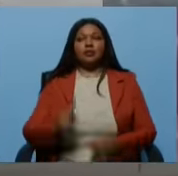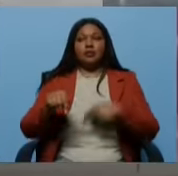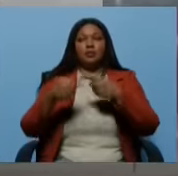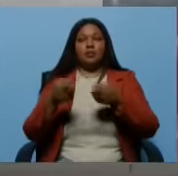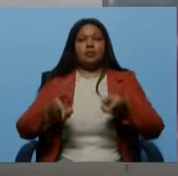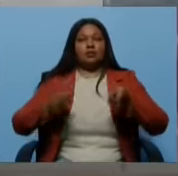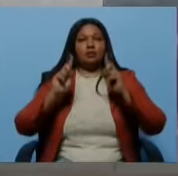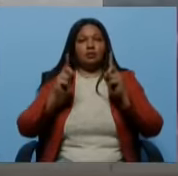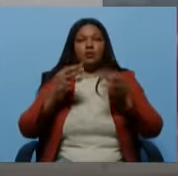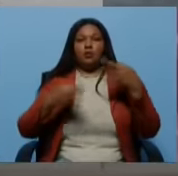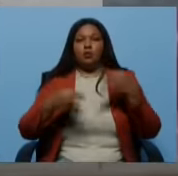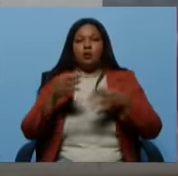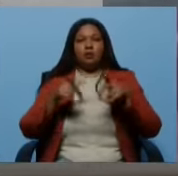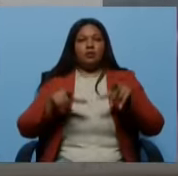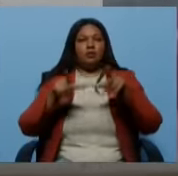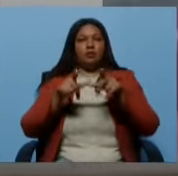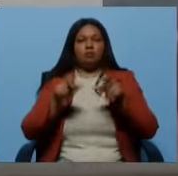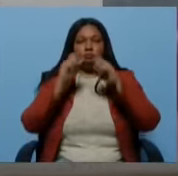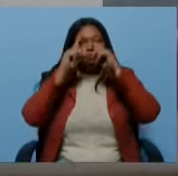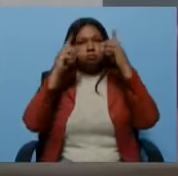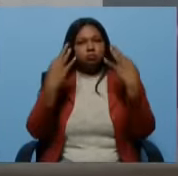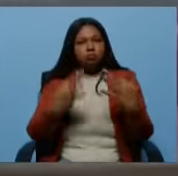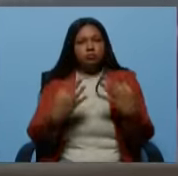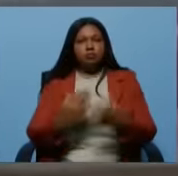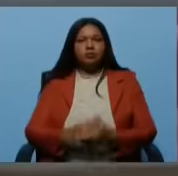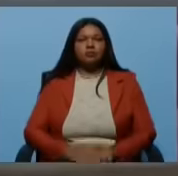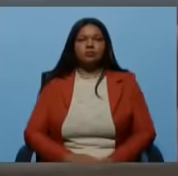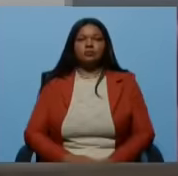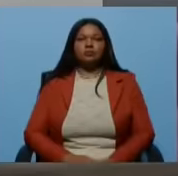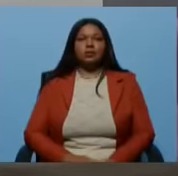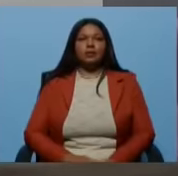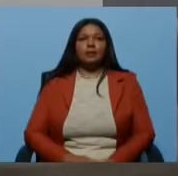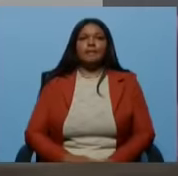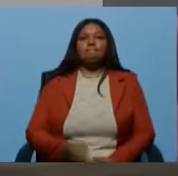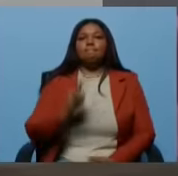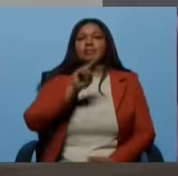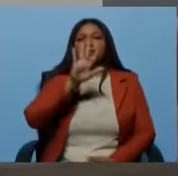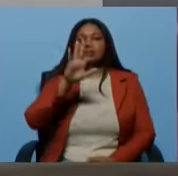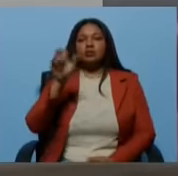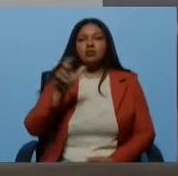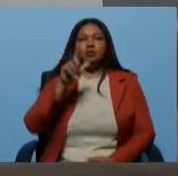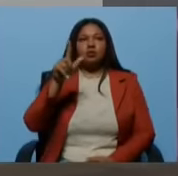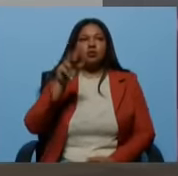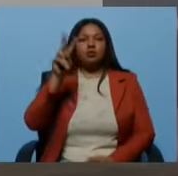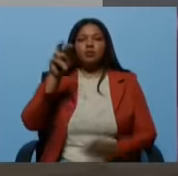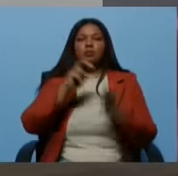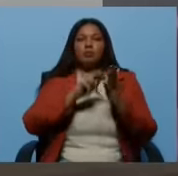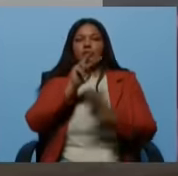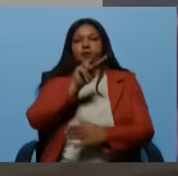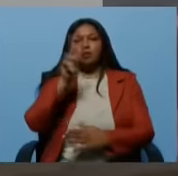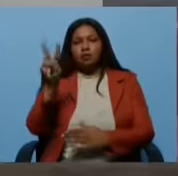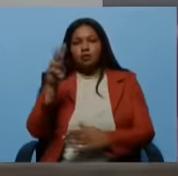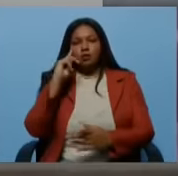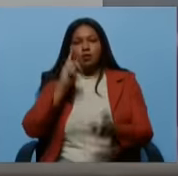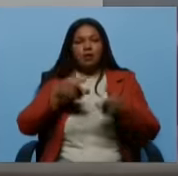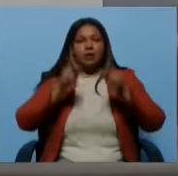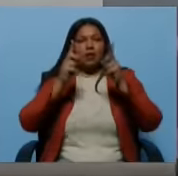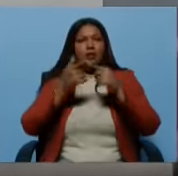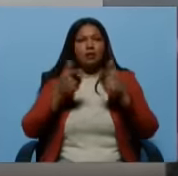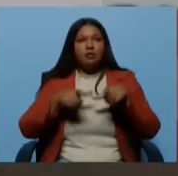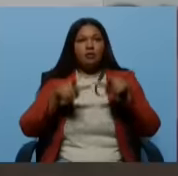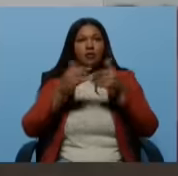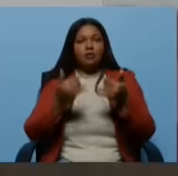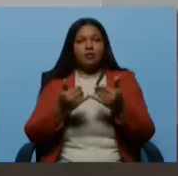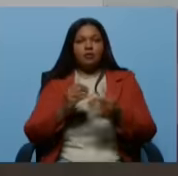un juzgado allá, ¿no? Increíble. Sí, el 25 de julio de 2022, el juez Villena ordenó liberar la carga del avión de